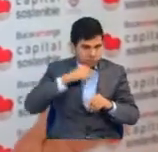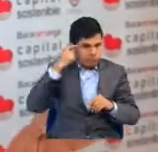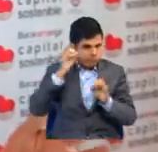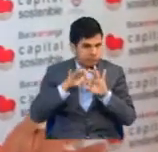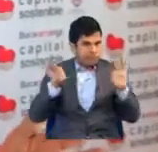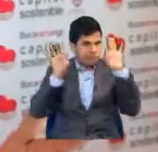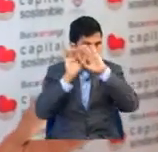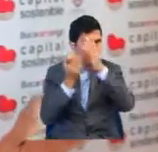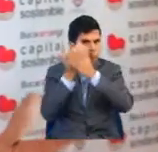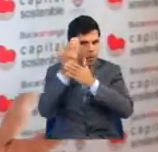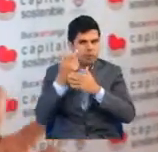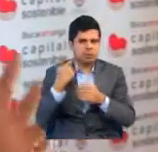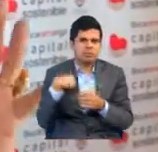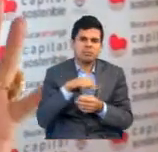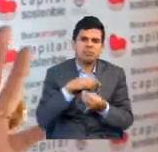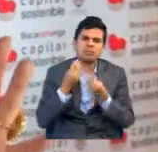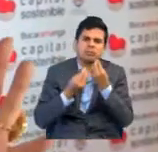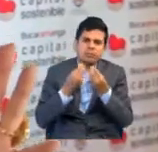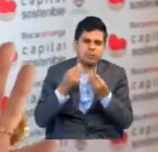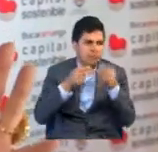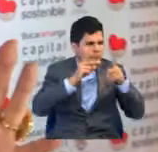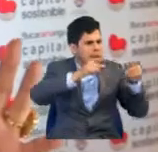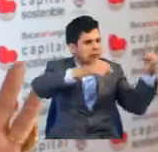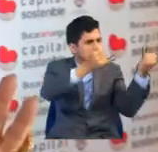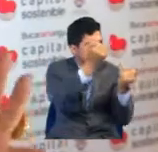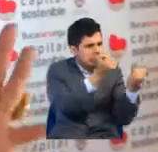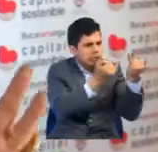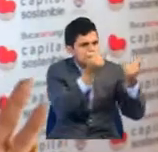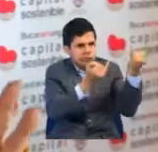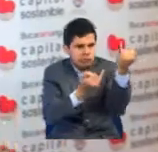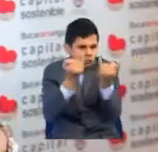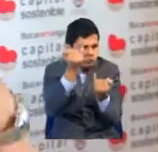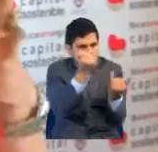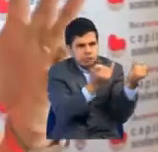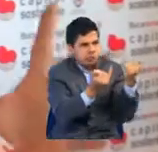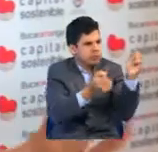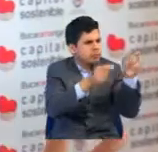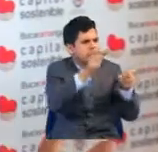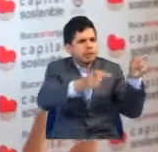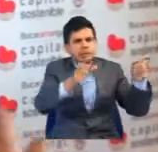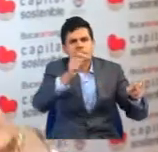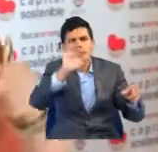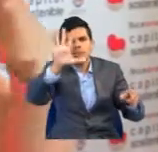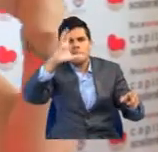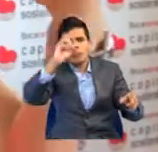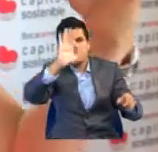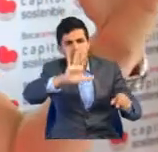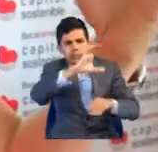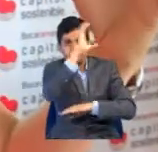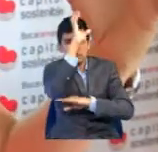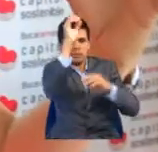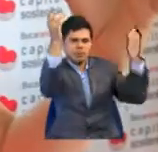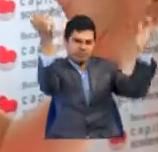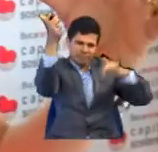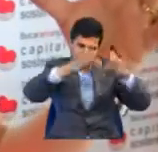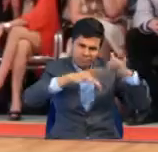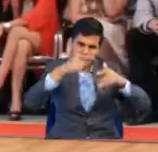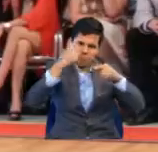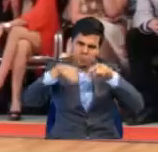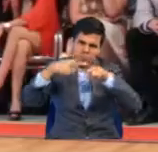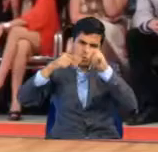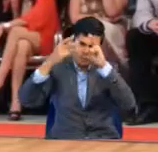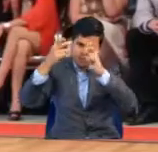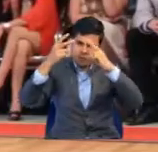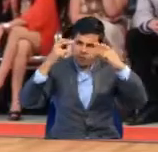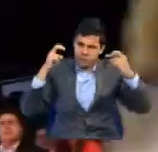¿cierto? Vamos a tener muchos diseñadores, más de 50 diseñadores del país en una muestra ferial.